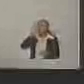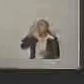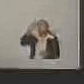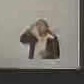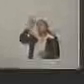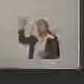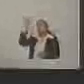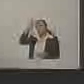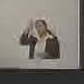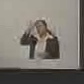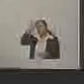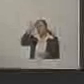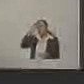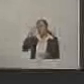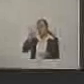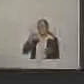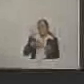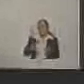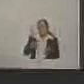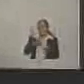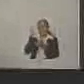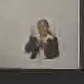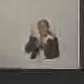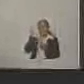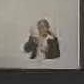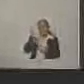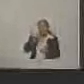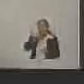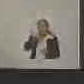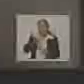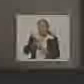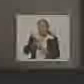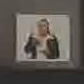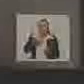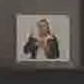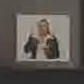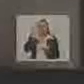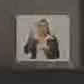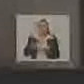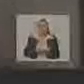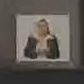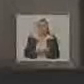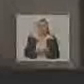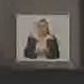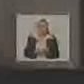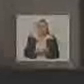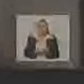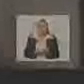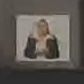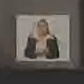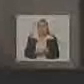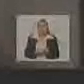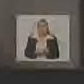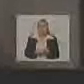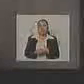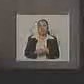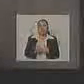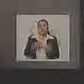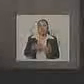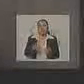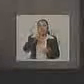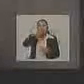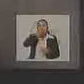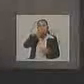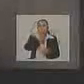puedas luchar porque el presente sea más digno y mejor. Gracias. Gracias. Tiene la palabra Victoria Alejandra